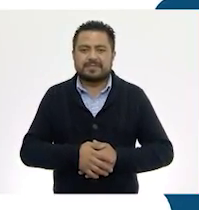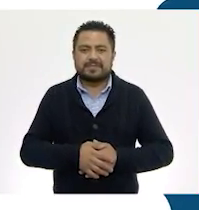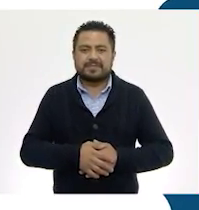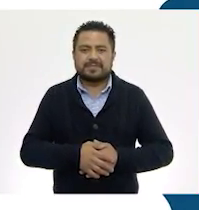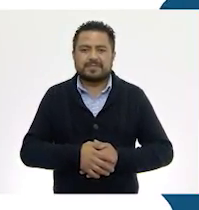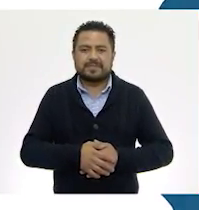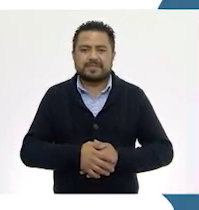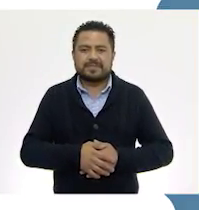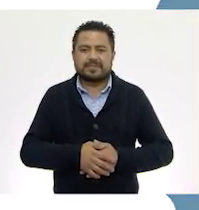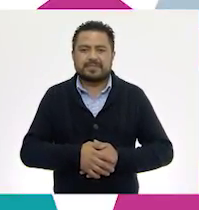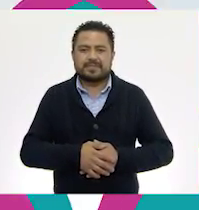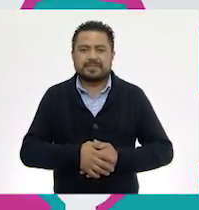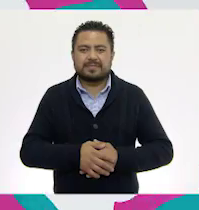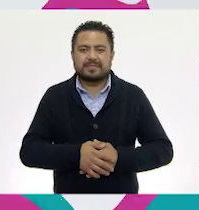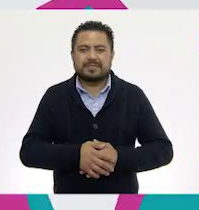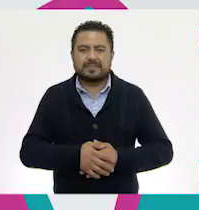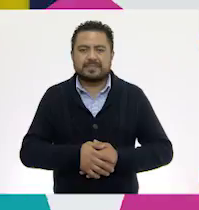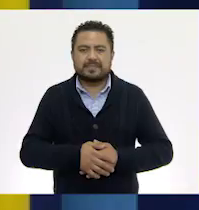aprendeencasa.cep.gov.mx.